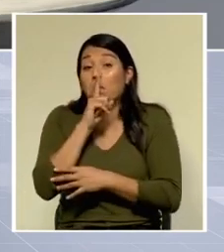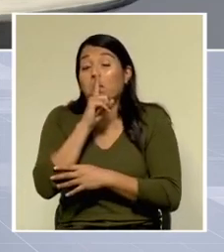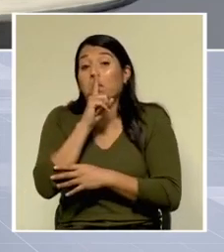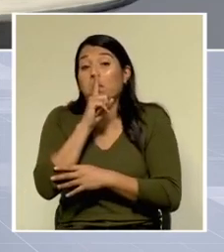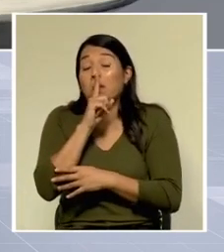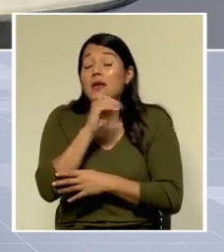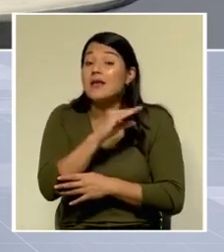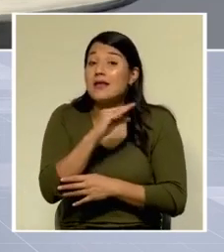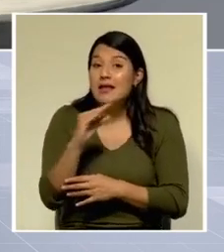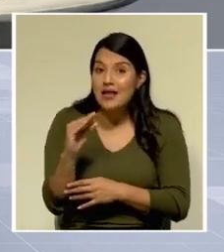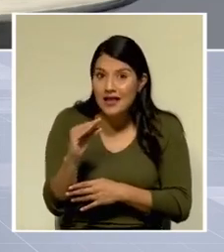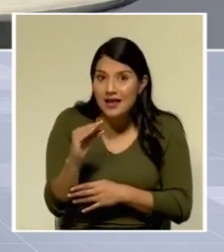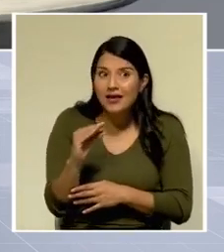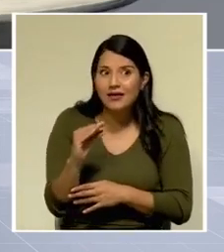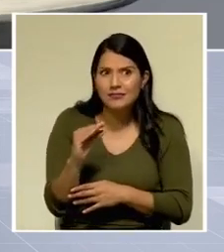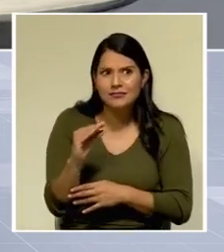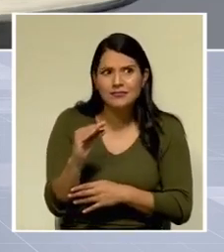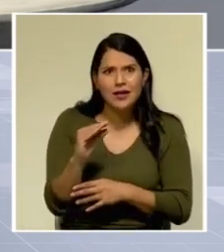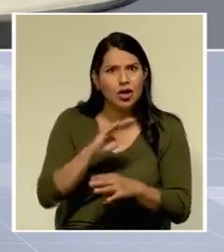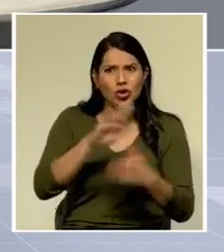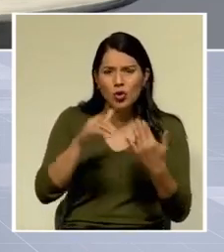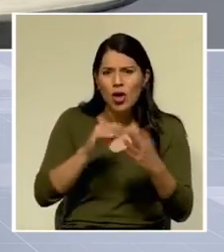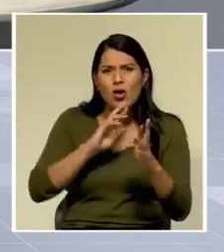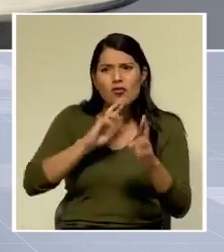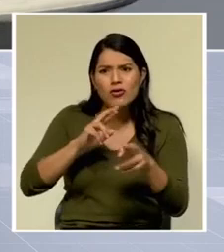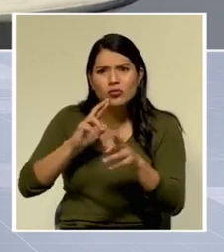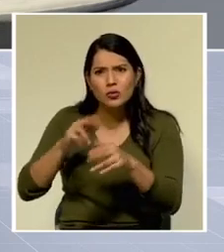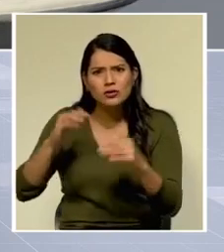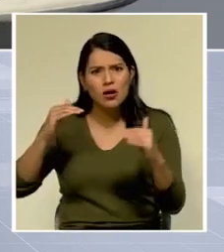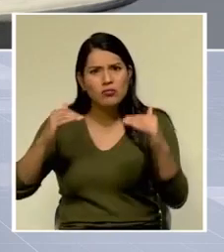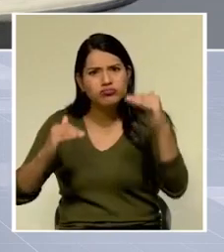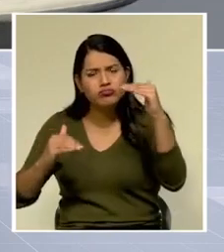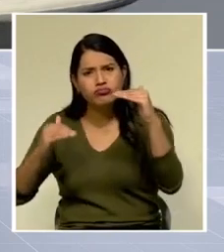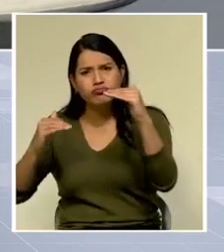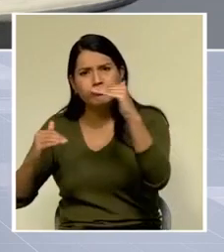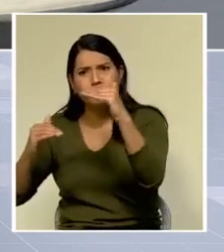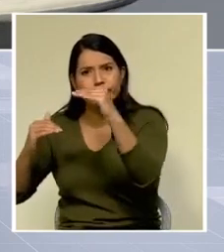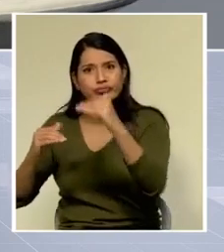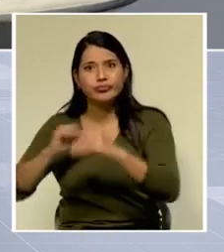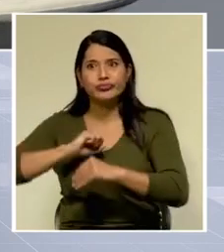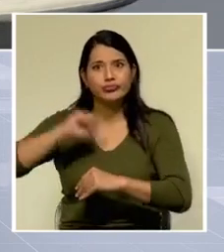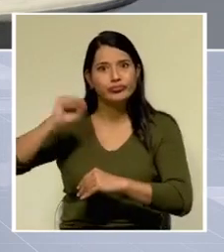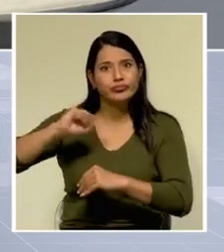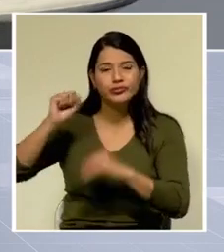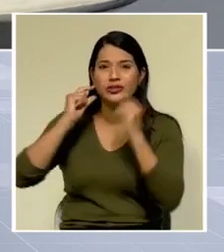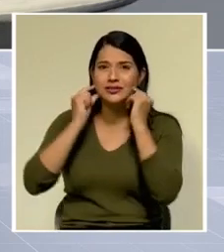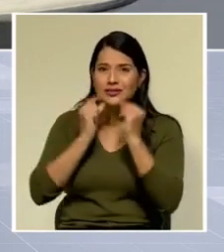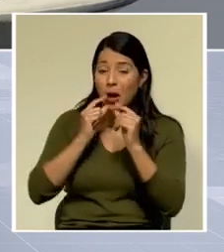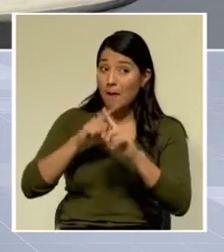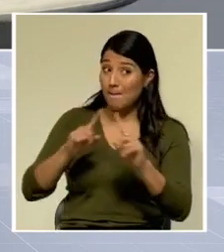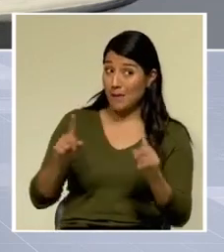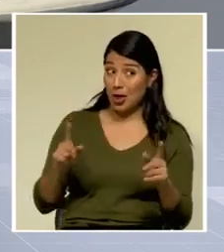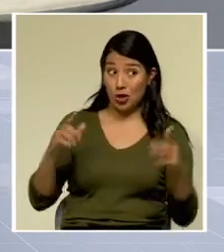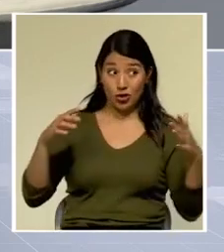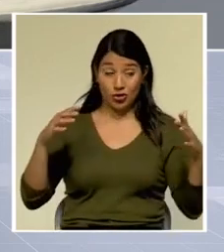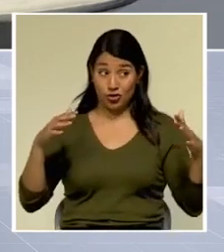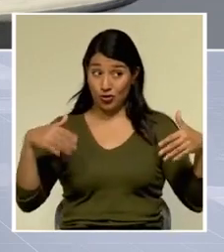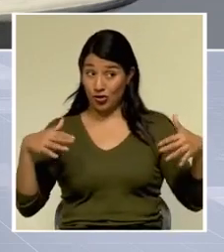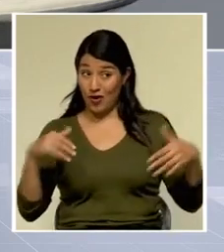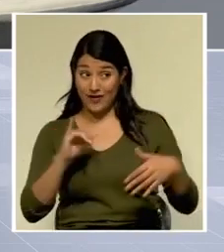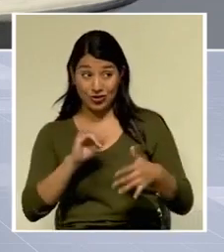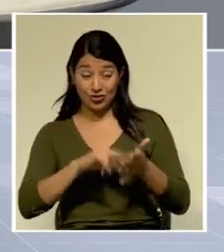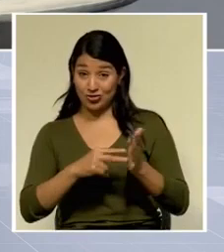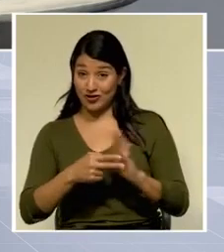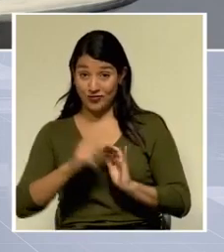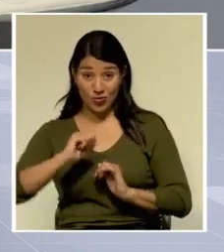y a pesar de la diferencia, no está ganado para Progreso Social el partido, por así decirlo de